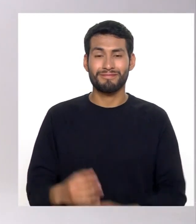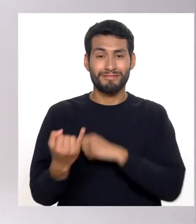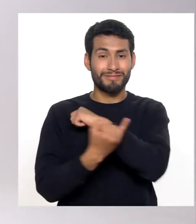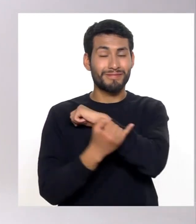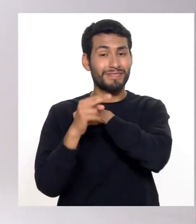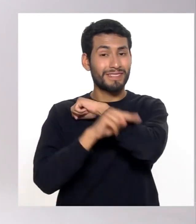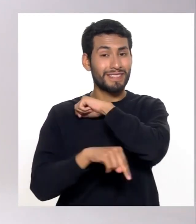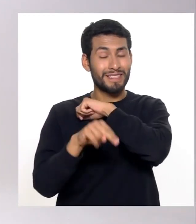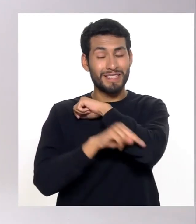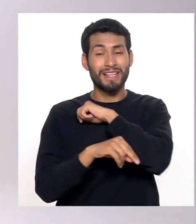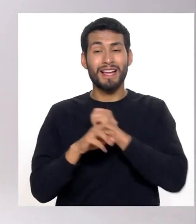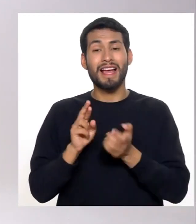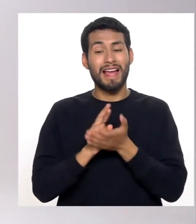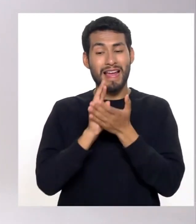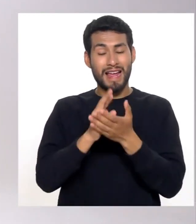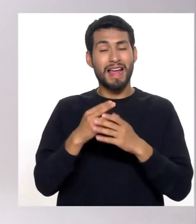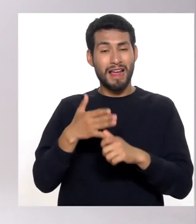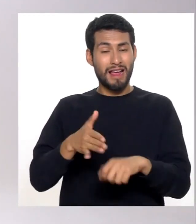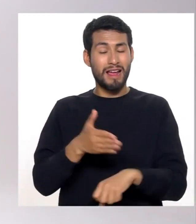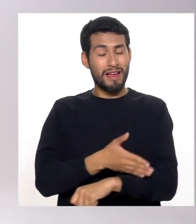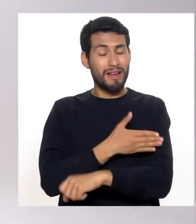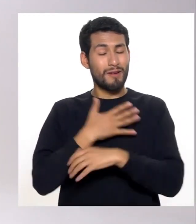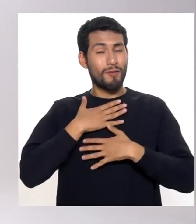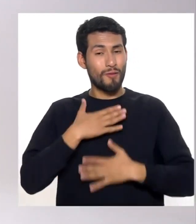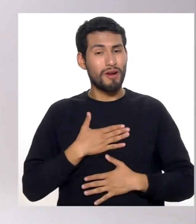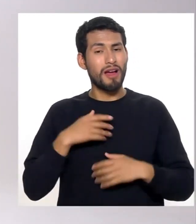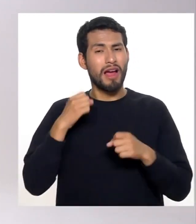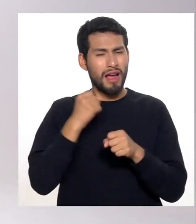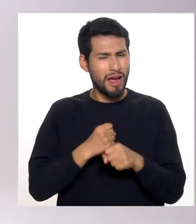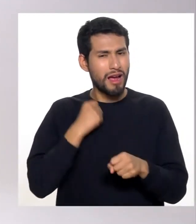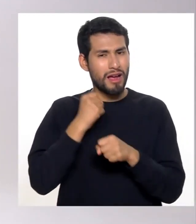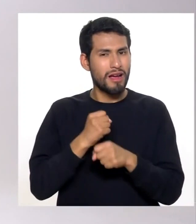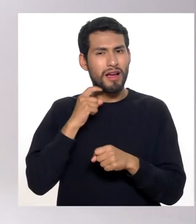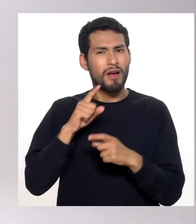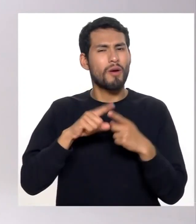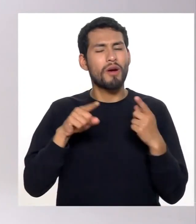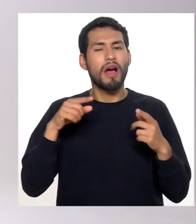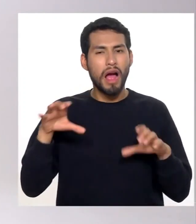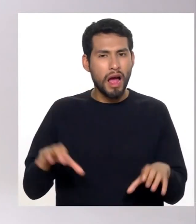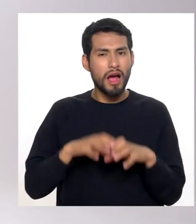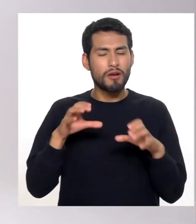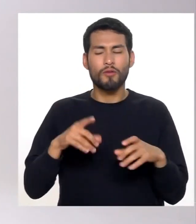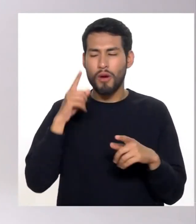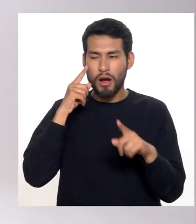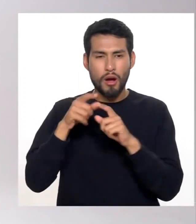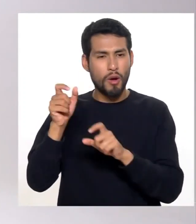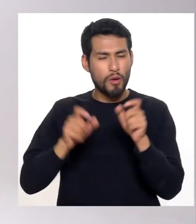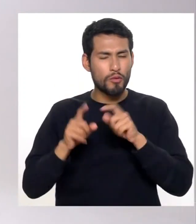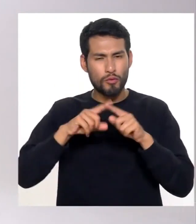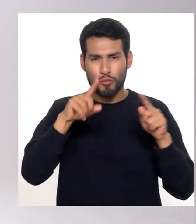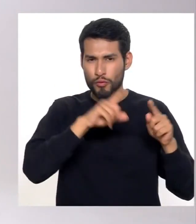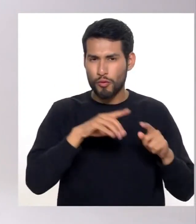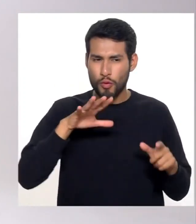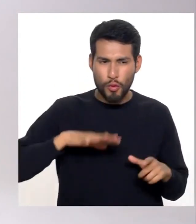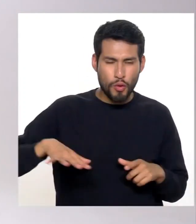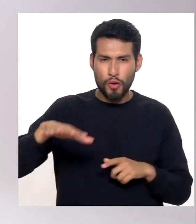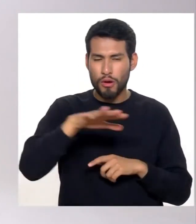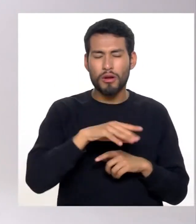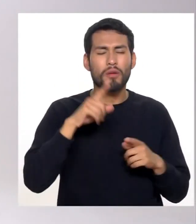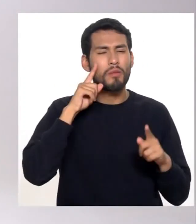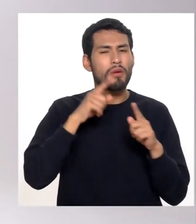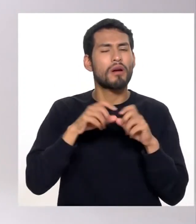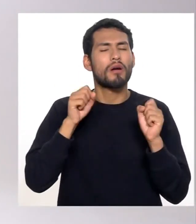El Instituto Nacional de Rehabilitación viene participando activamente en las campañas de acción cívica multisectorial